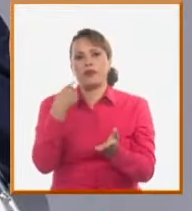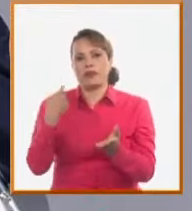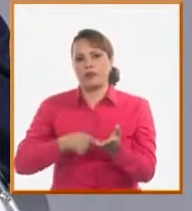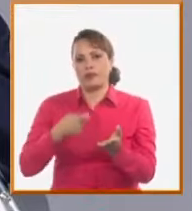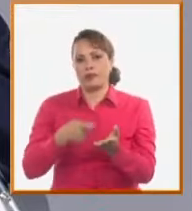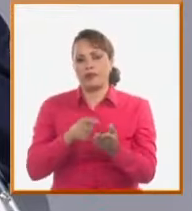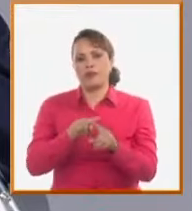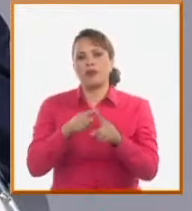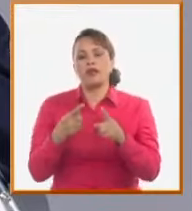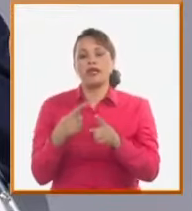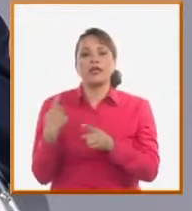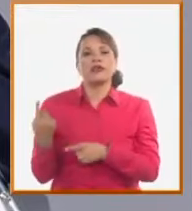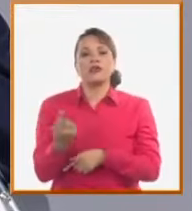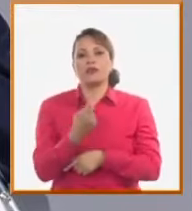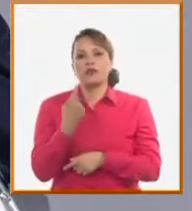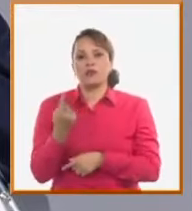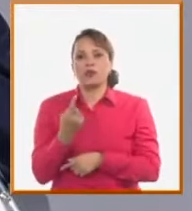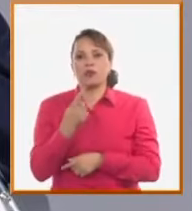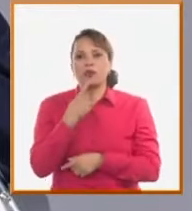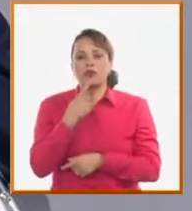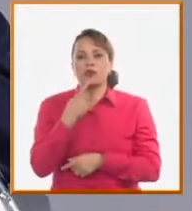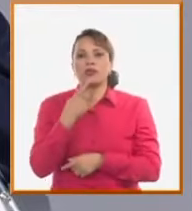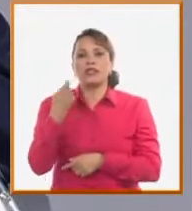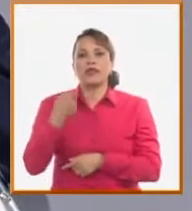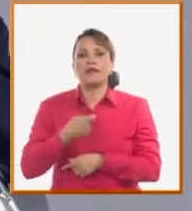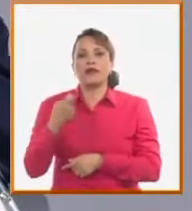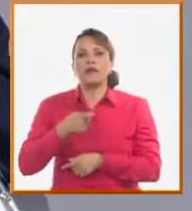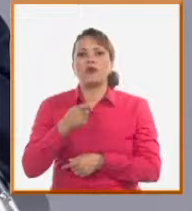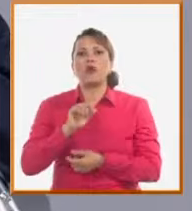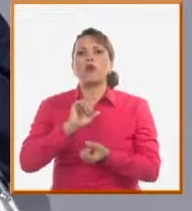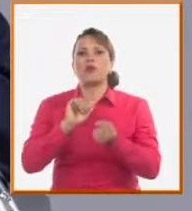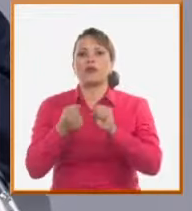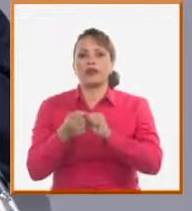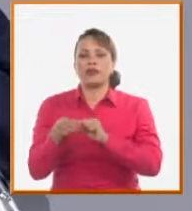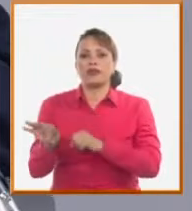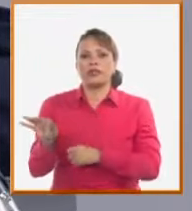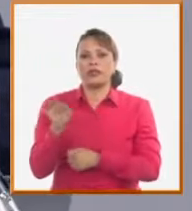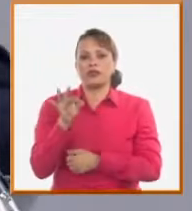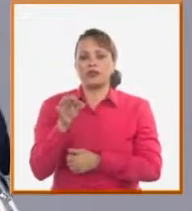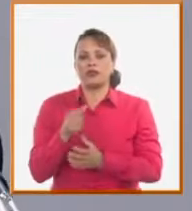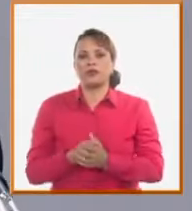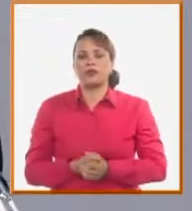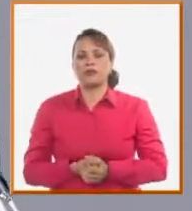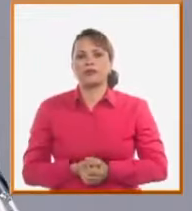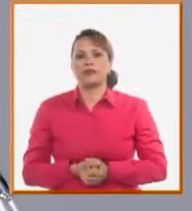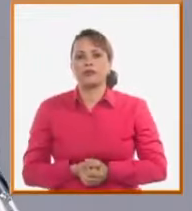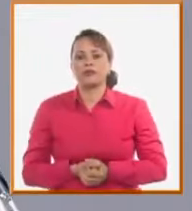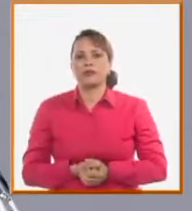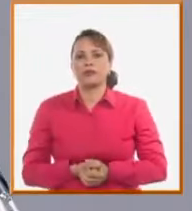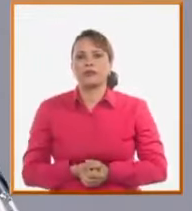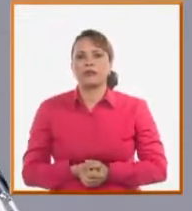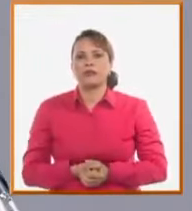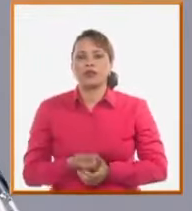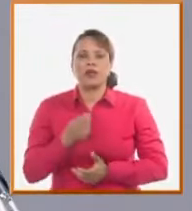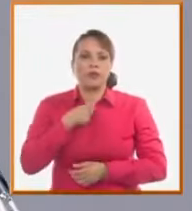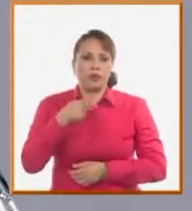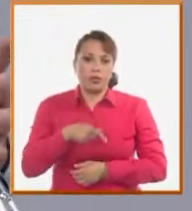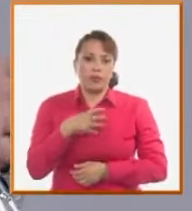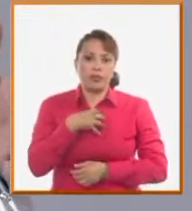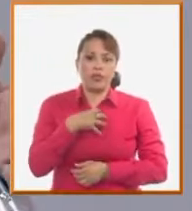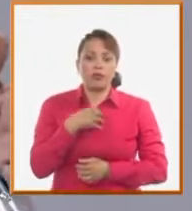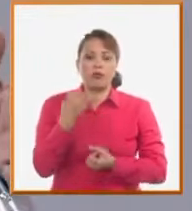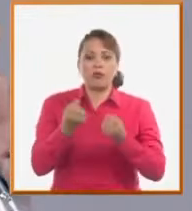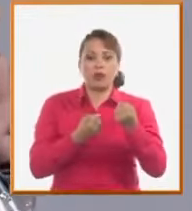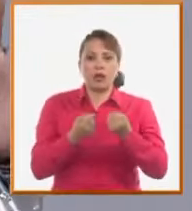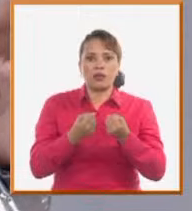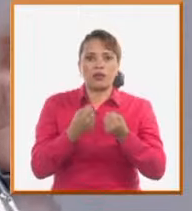sin el compromiso la obligatoriedad que lo tengan que seleccionar. O sea, nosotros tenemos los vehículos, los ponemos